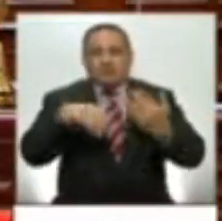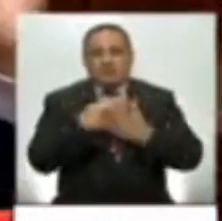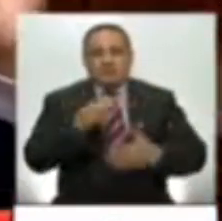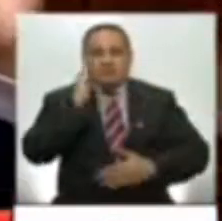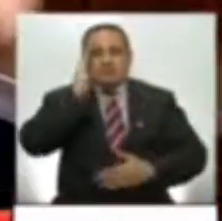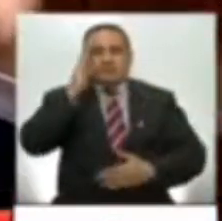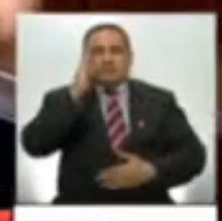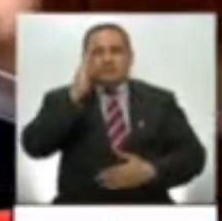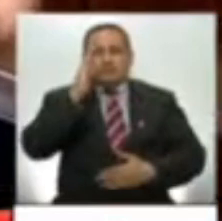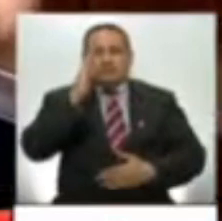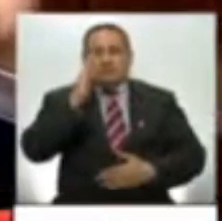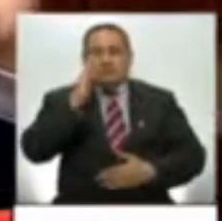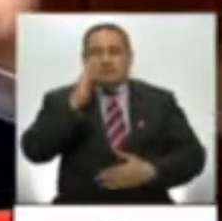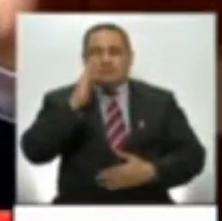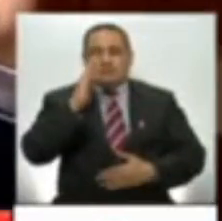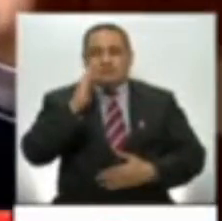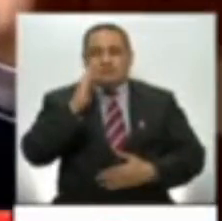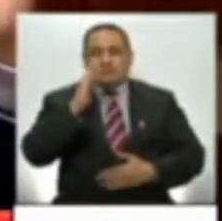dictadura